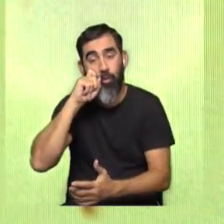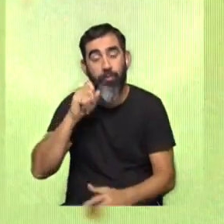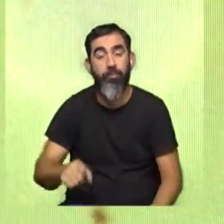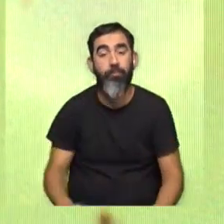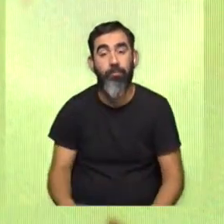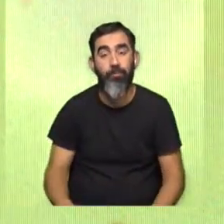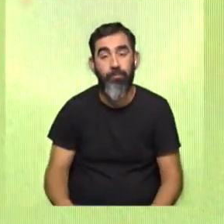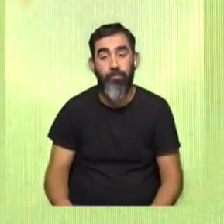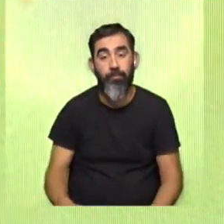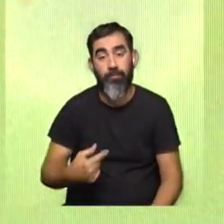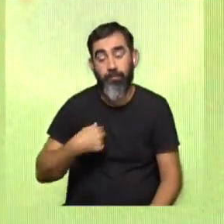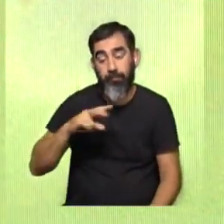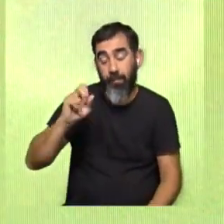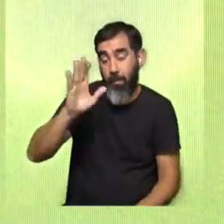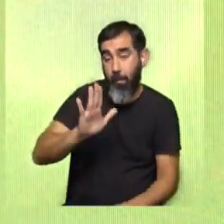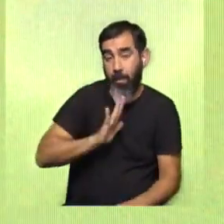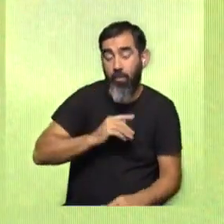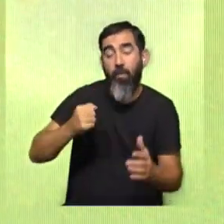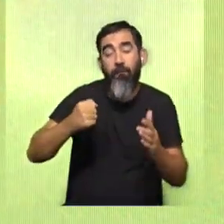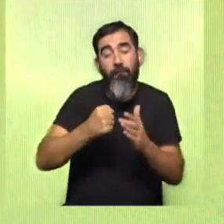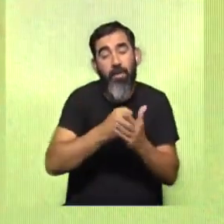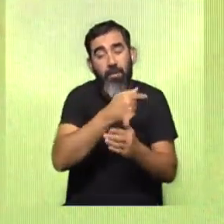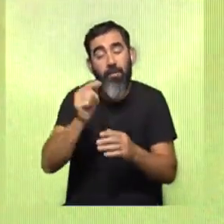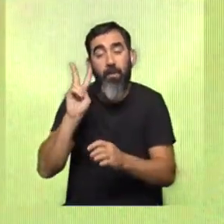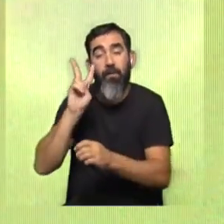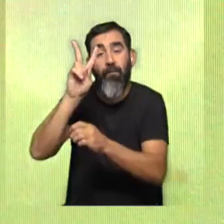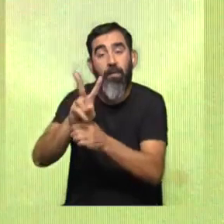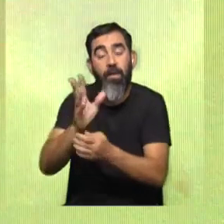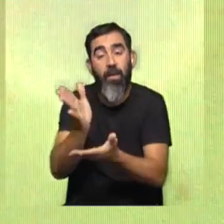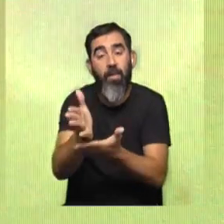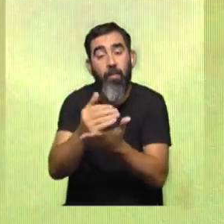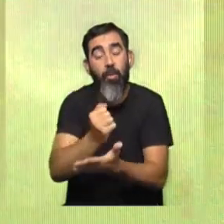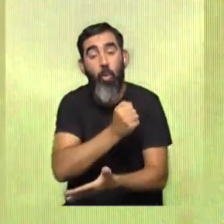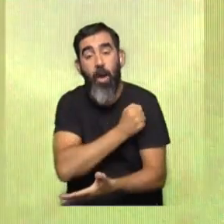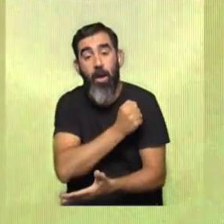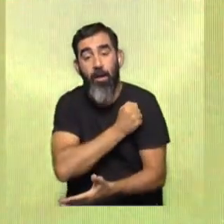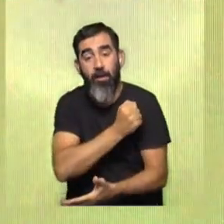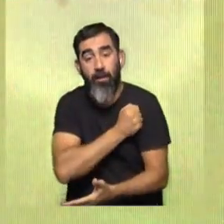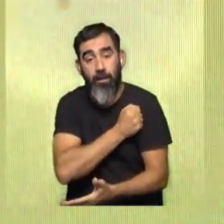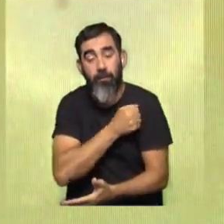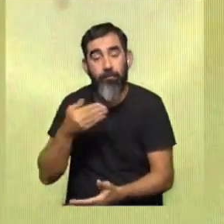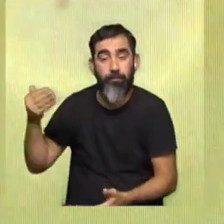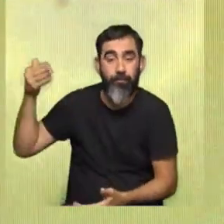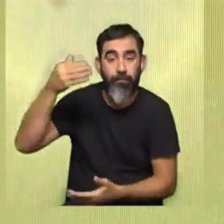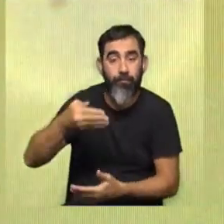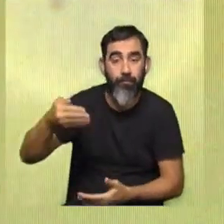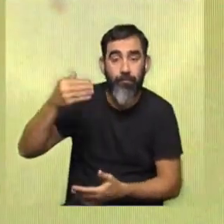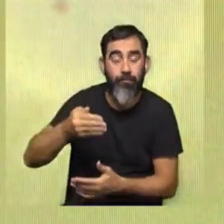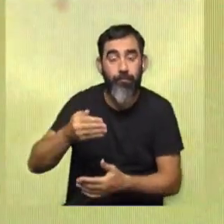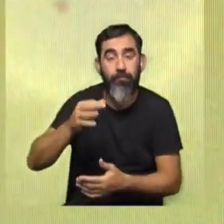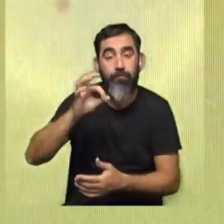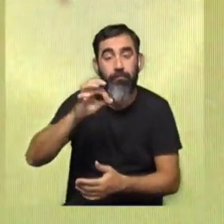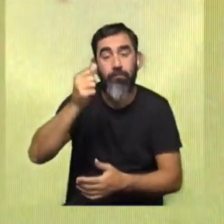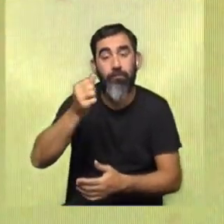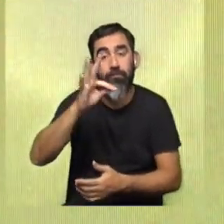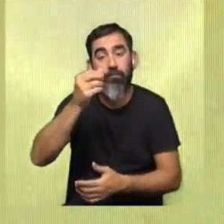mucho de personal. Este fin de semana estuve en el departamento de Artigas, estuve participando del Safari Minero y